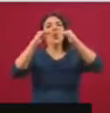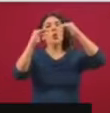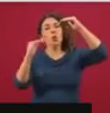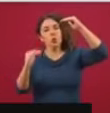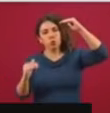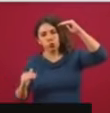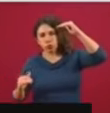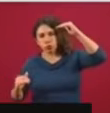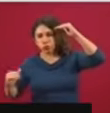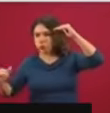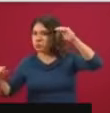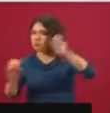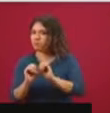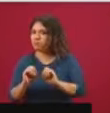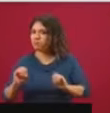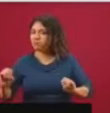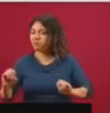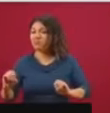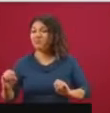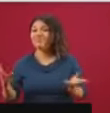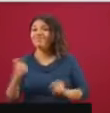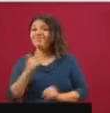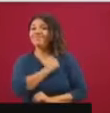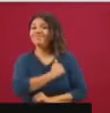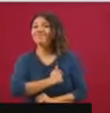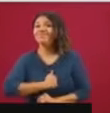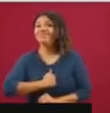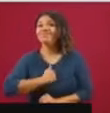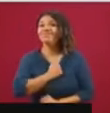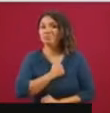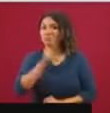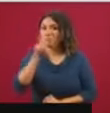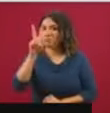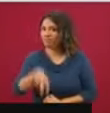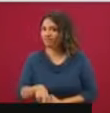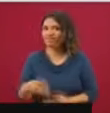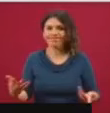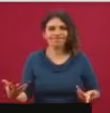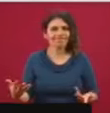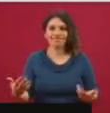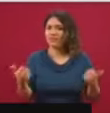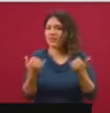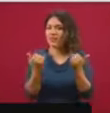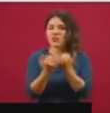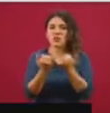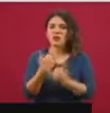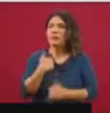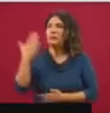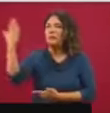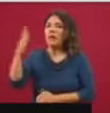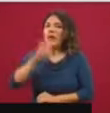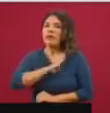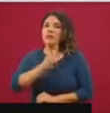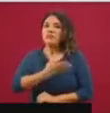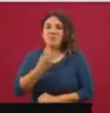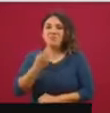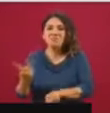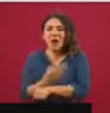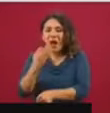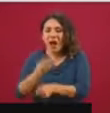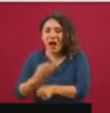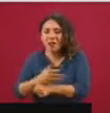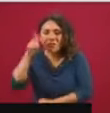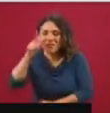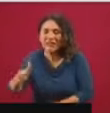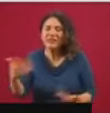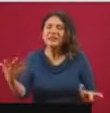estuvo sin casos y desafortunadamente lamentamos junto con la ciudadanía y el gobierno español que esto esté ocurriendo pero esto está